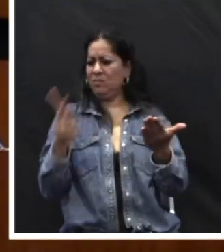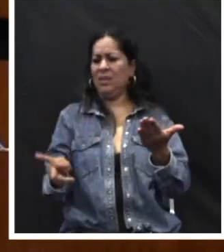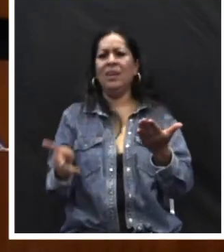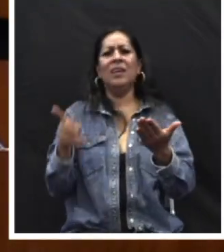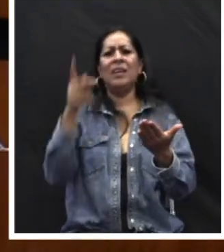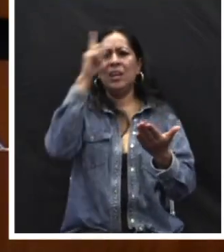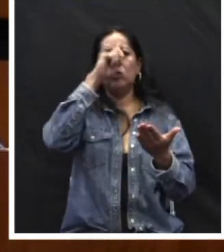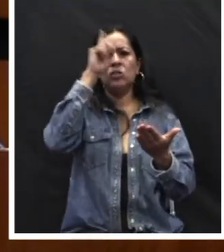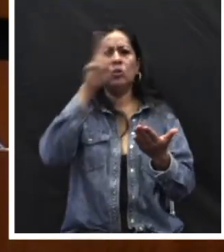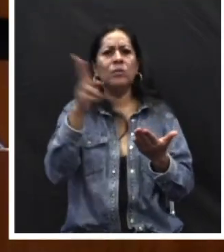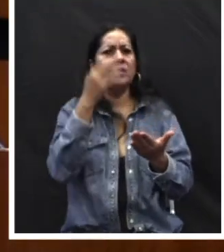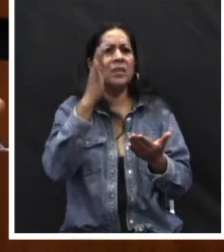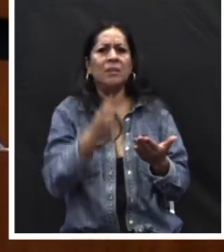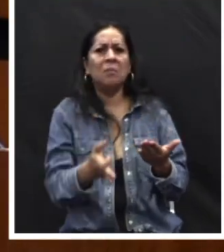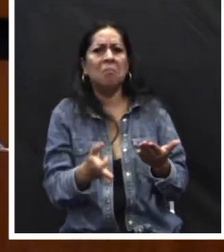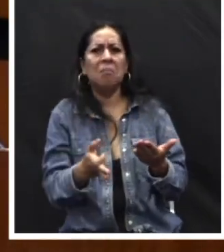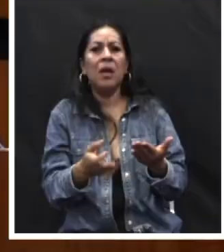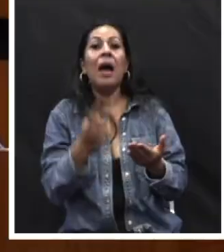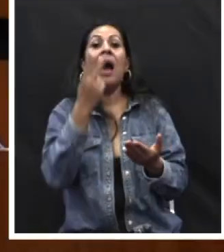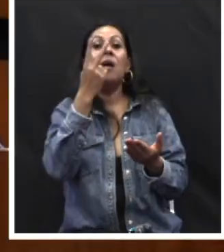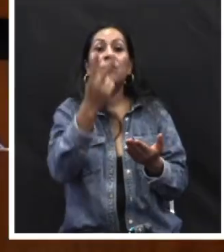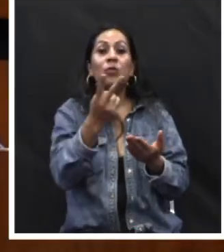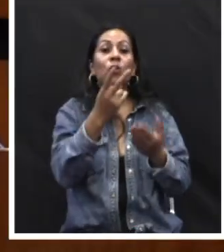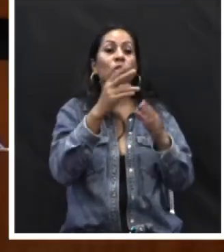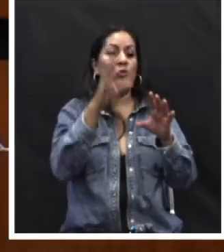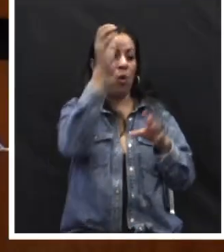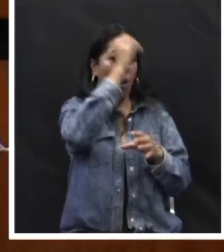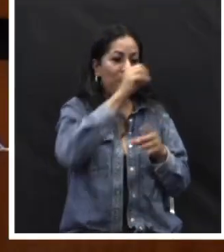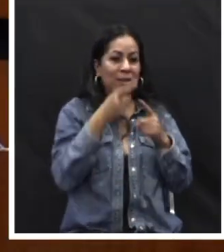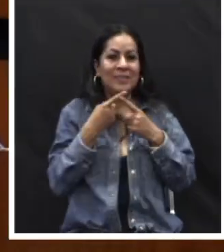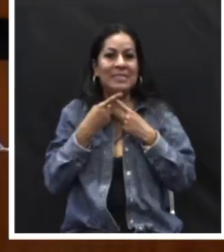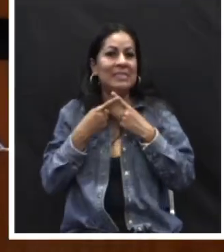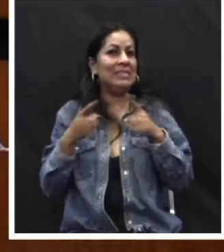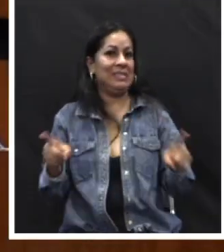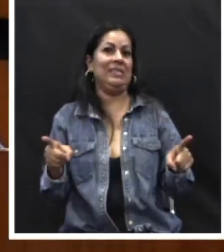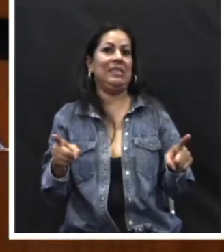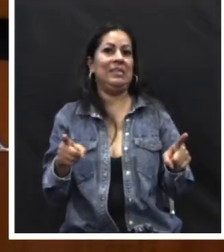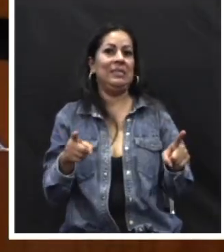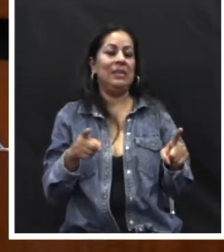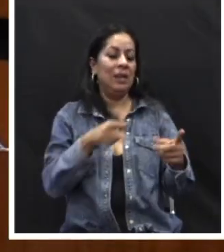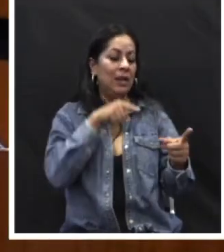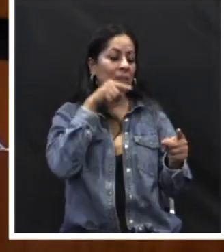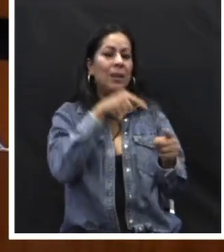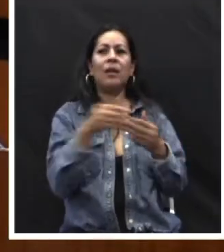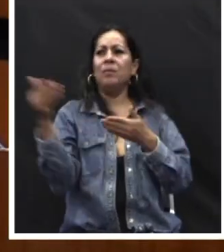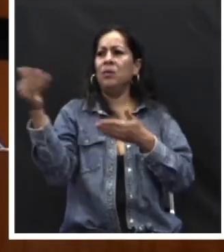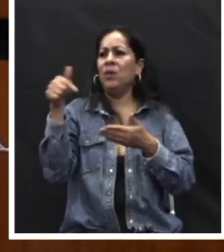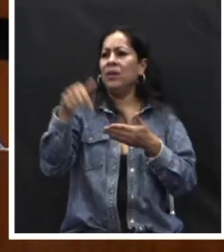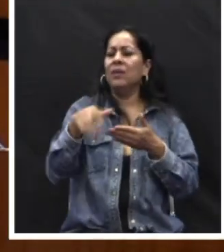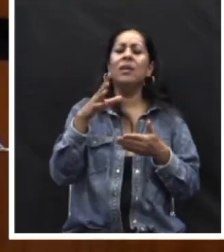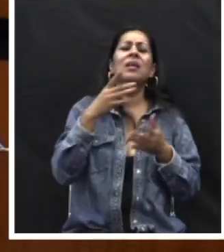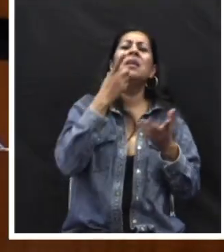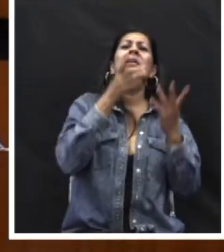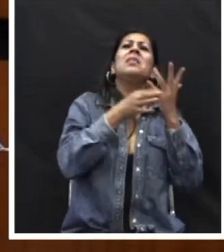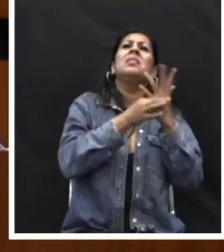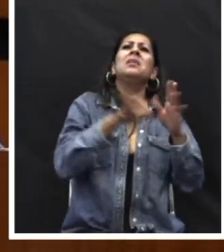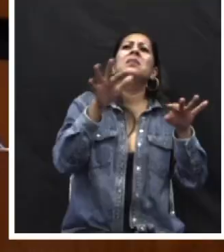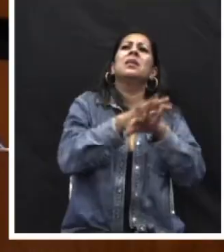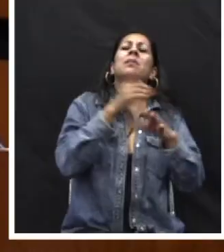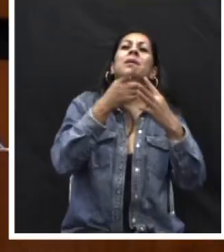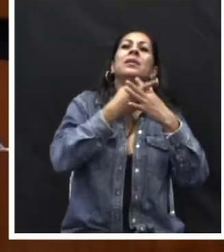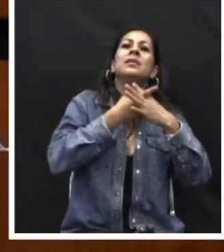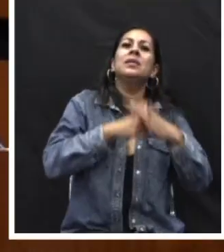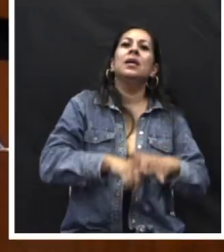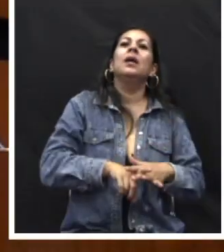el Consejo Universitario. Hubo dos versiones distintas. La versión que llegó aquí dice que la reforma entrará